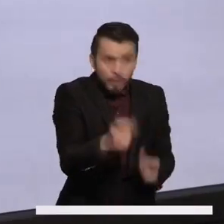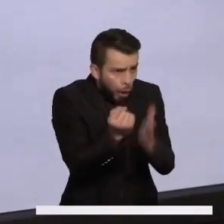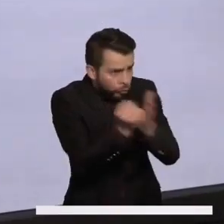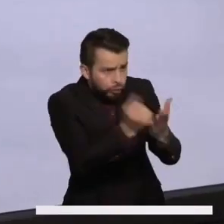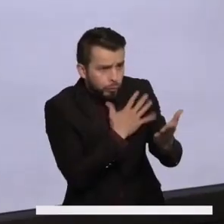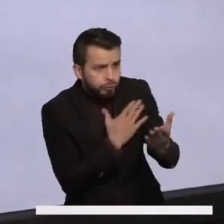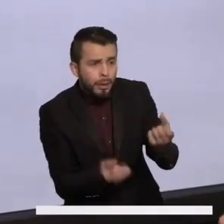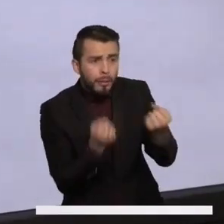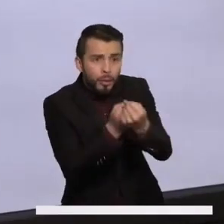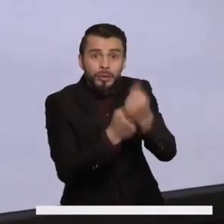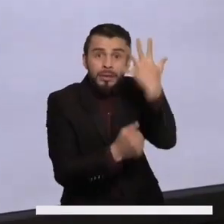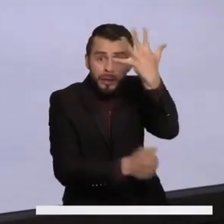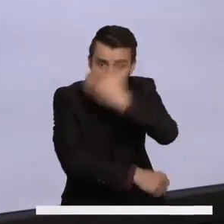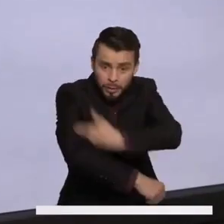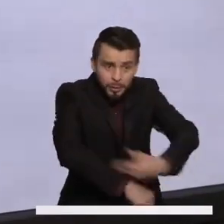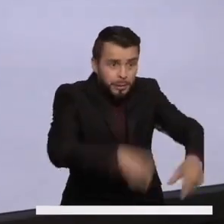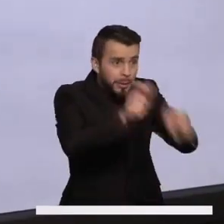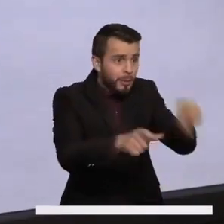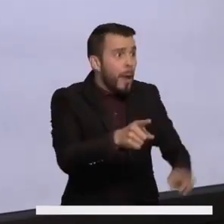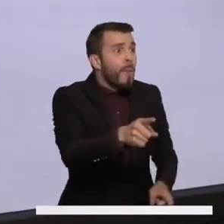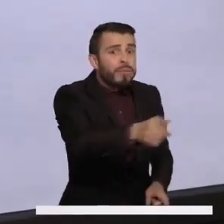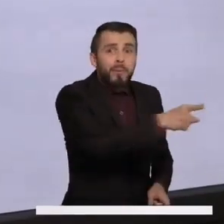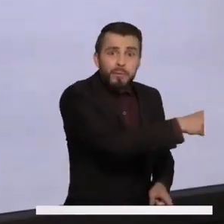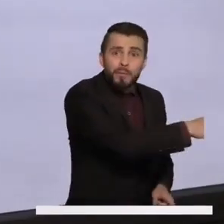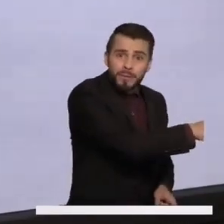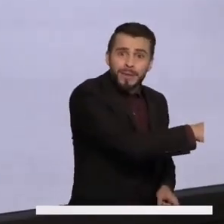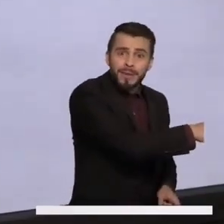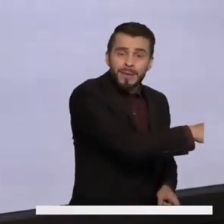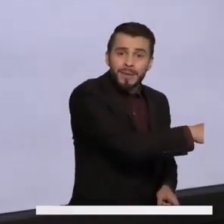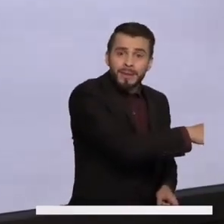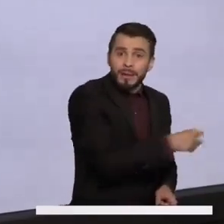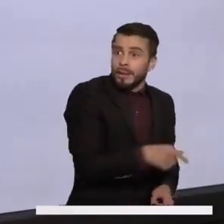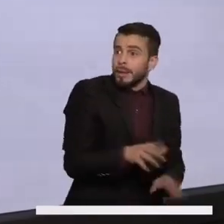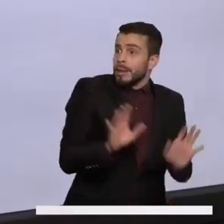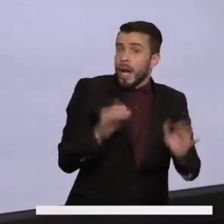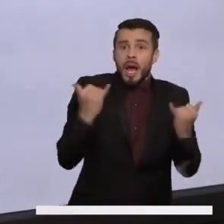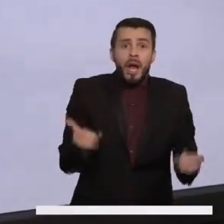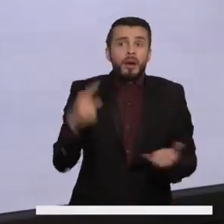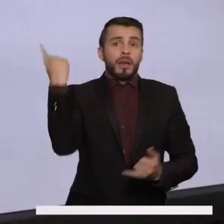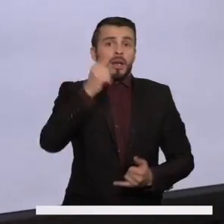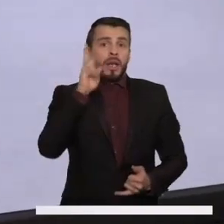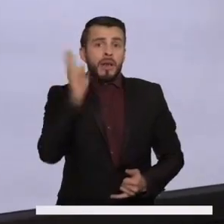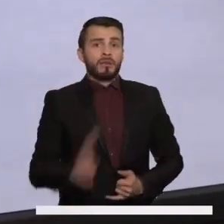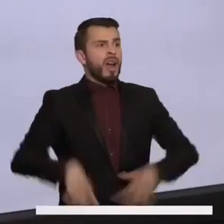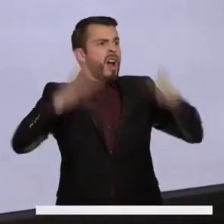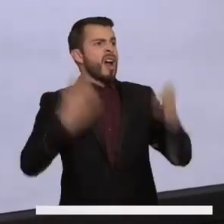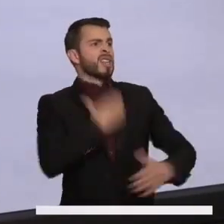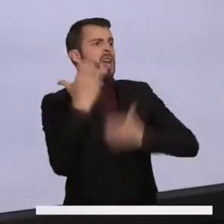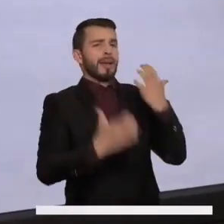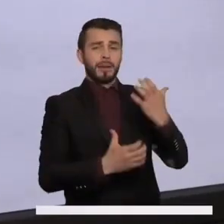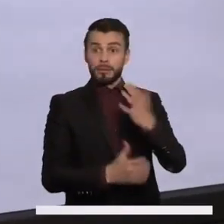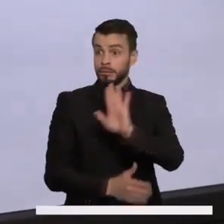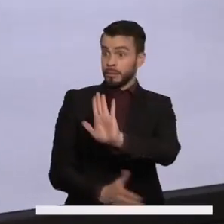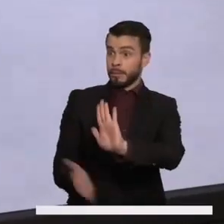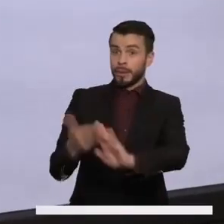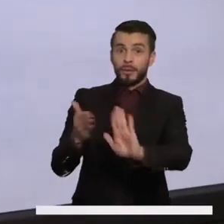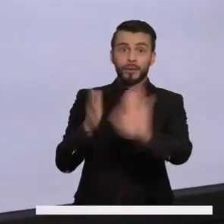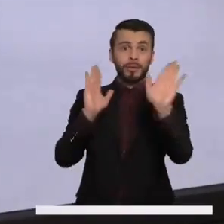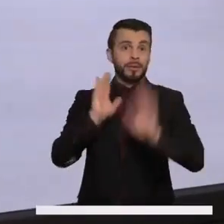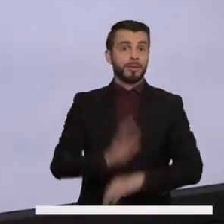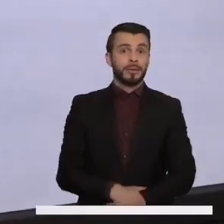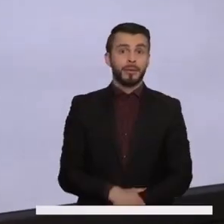entonces lo único que hicimos fue pedir ese favor qué pena salir a deber qué pena salir a deber